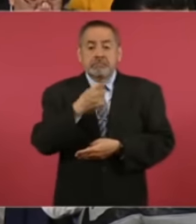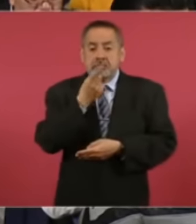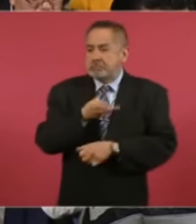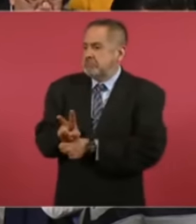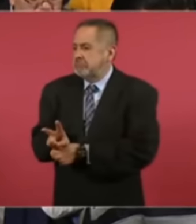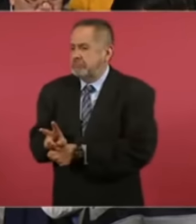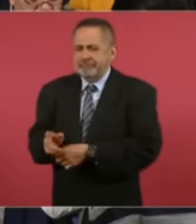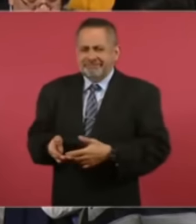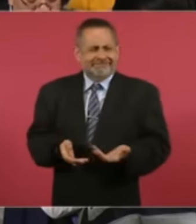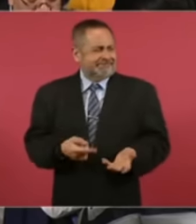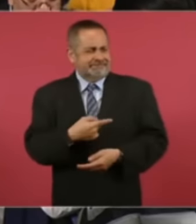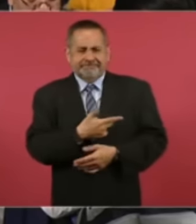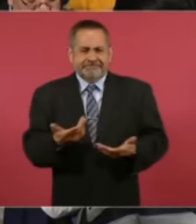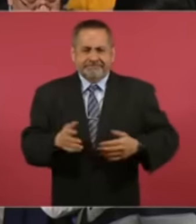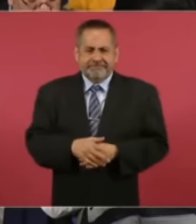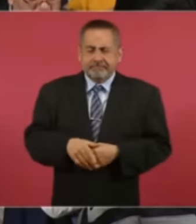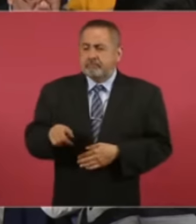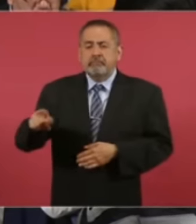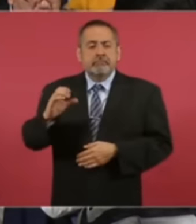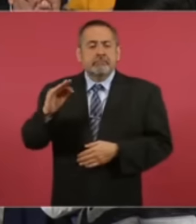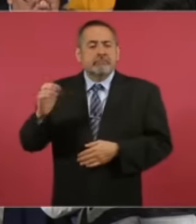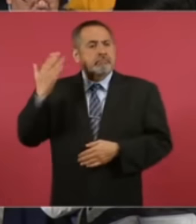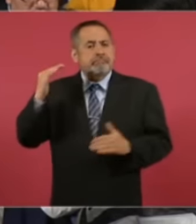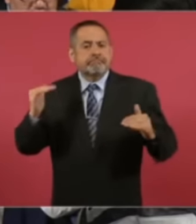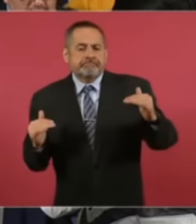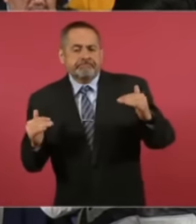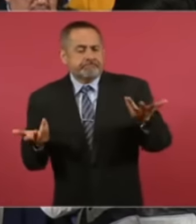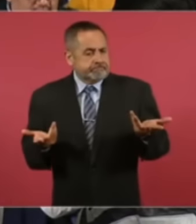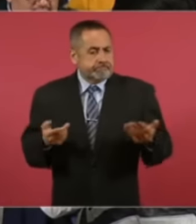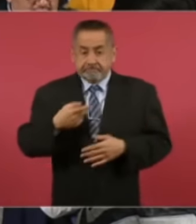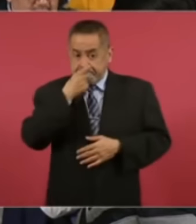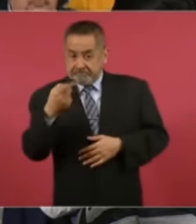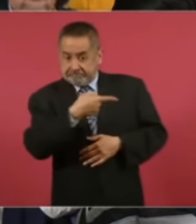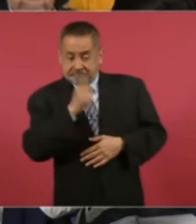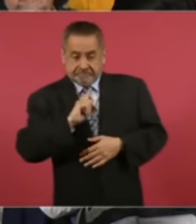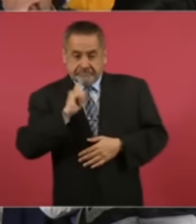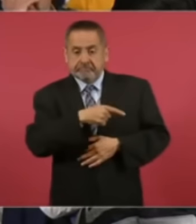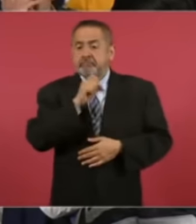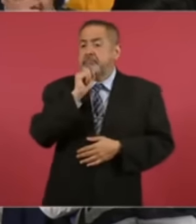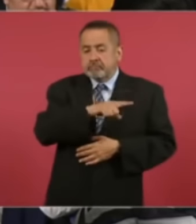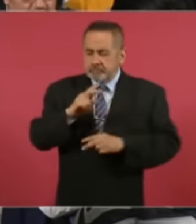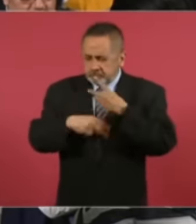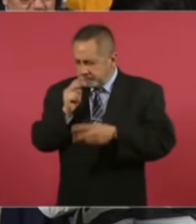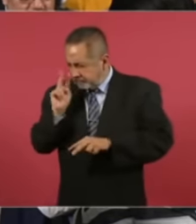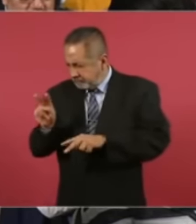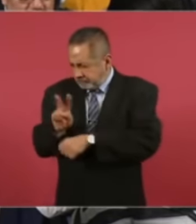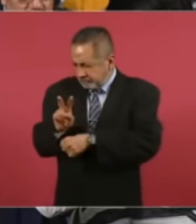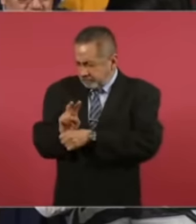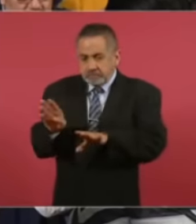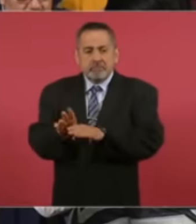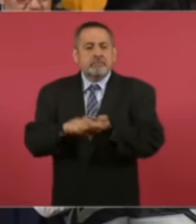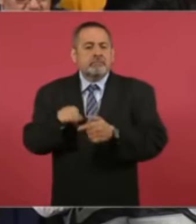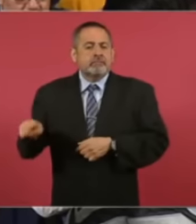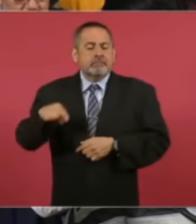entonces inclusive mucho más que la Comisión Federal de Electricidad, y que también va a revisar las condiciones de competencia de Mexicana de